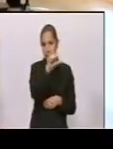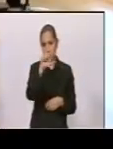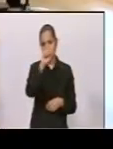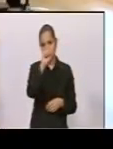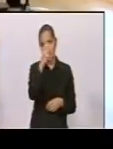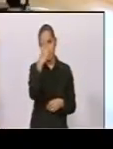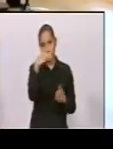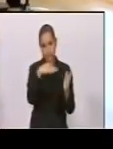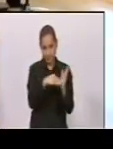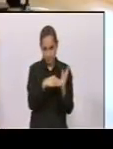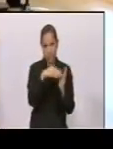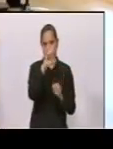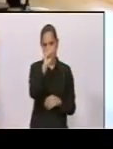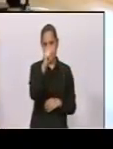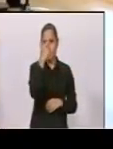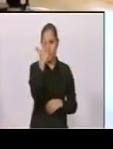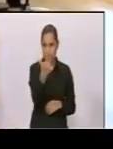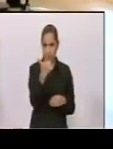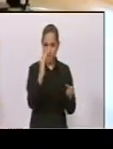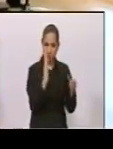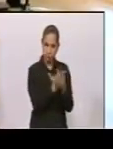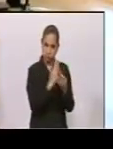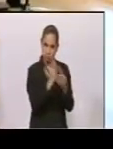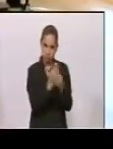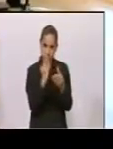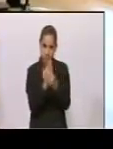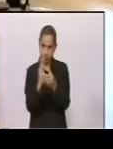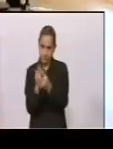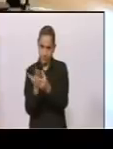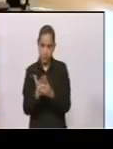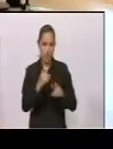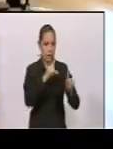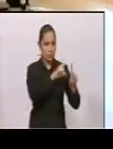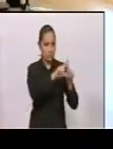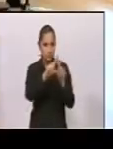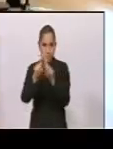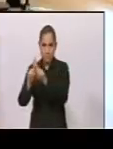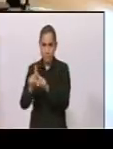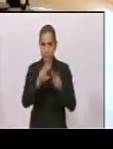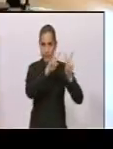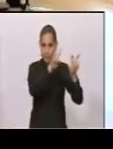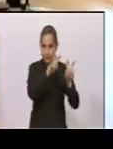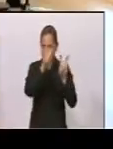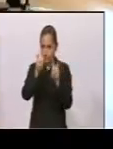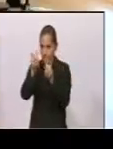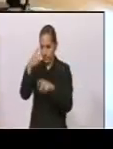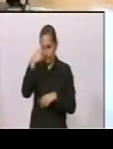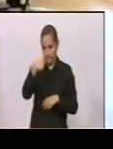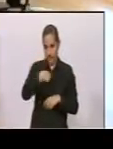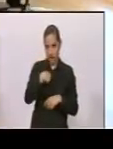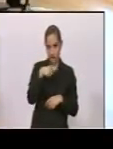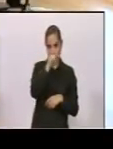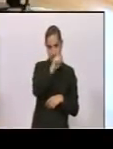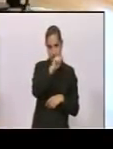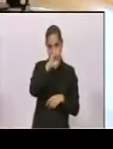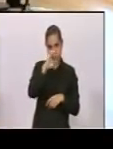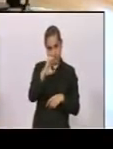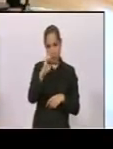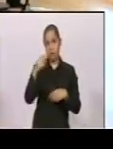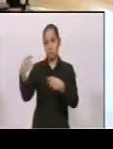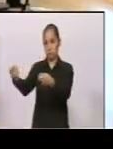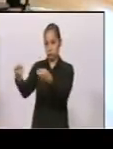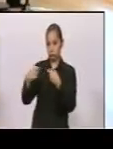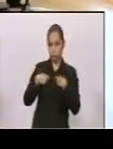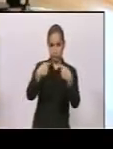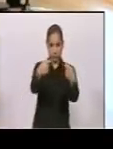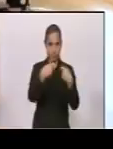23.667 expedientes de los distintos asuntos que ingresaron al Tribunal Electoral